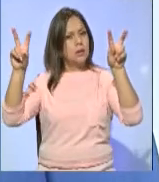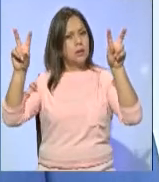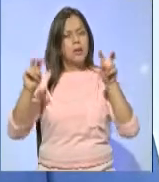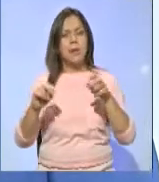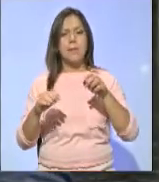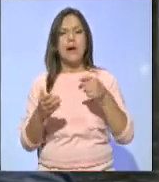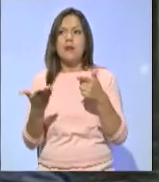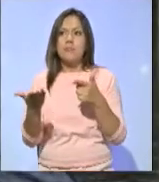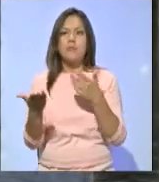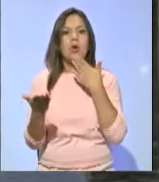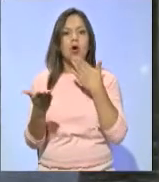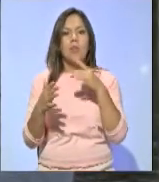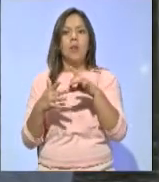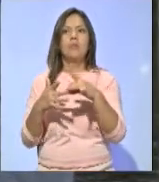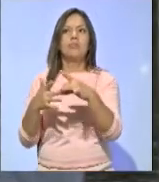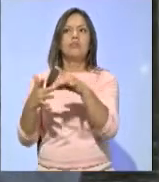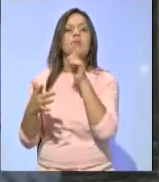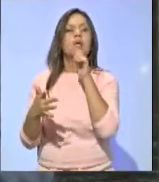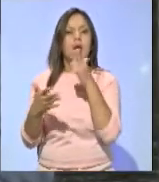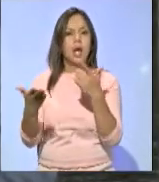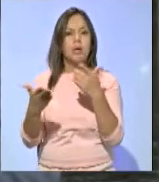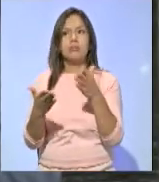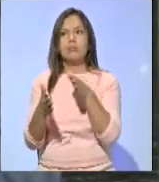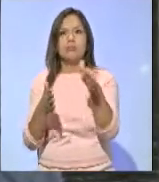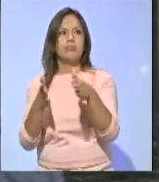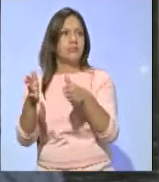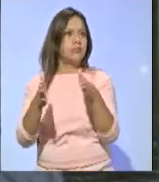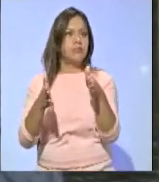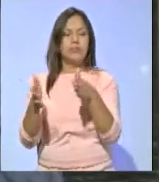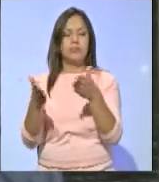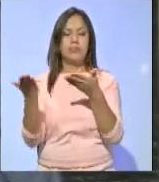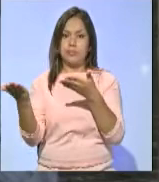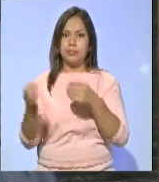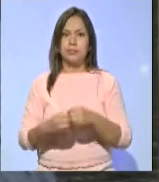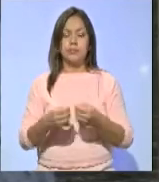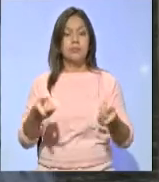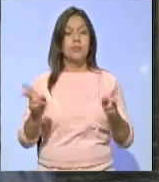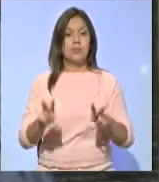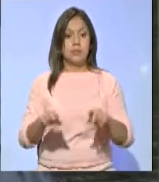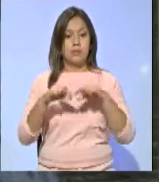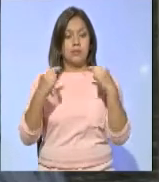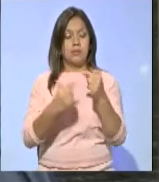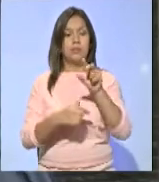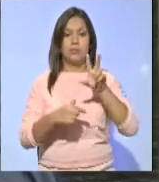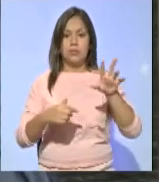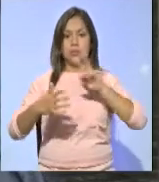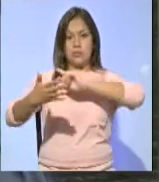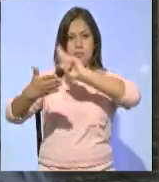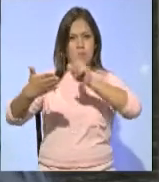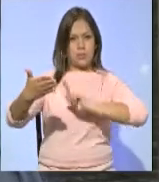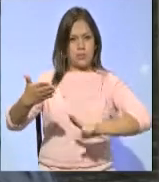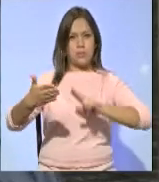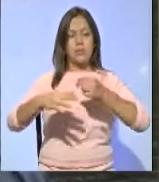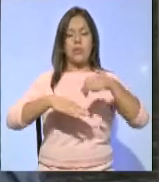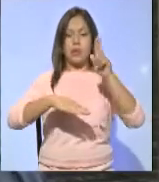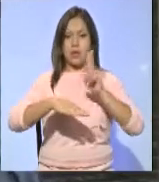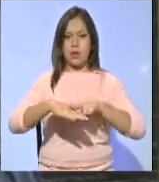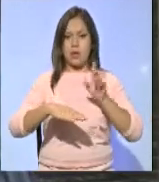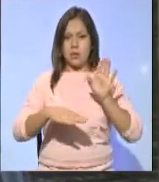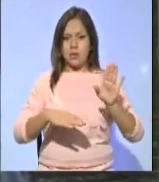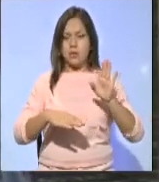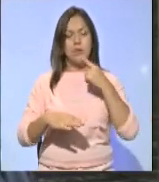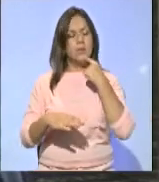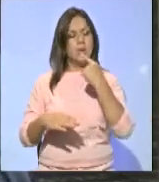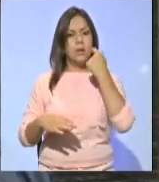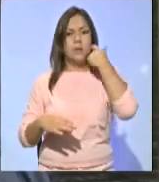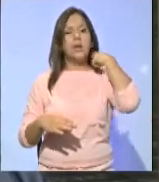norte del movimiento. Pero el movimiento Alianza País y esta convención convocada por la Dirección Nacional llega con algunos matices. Por